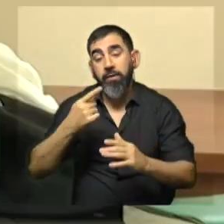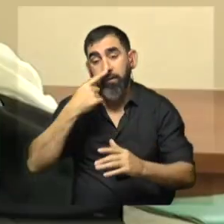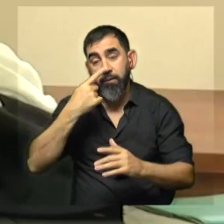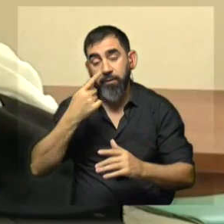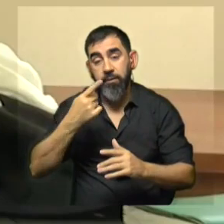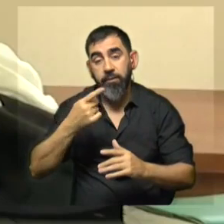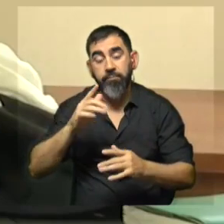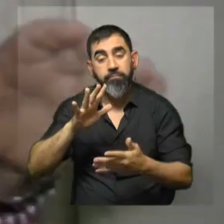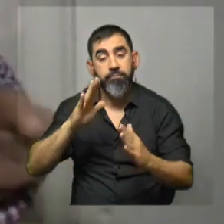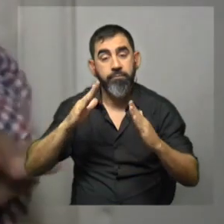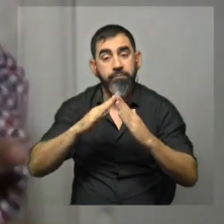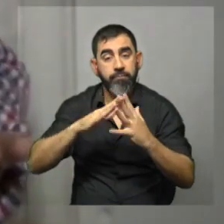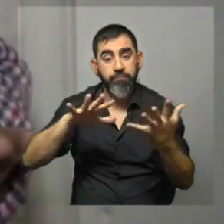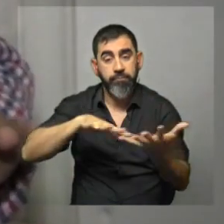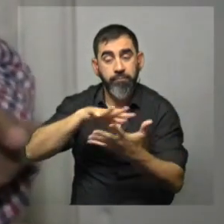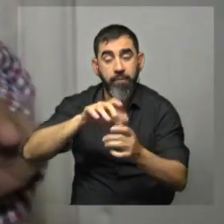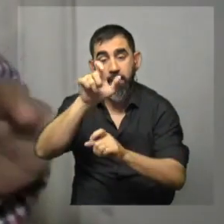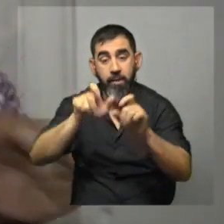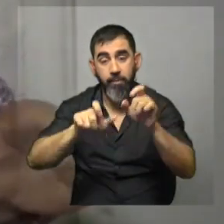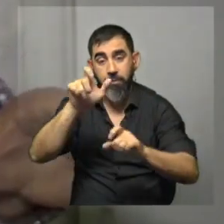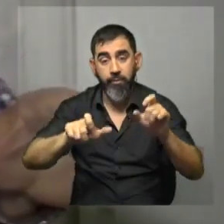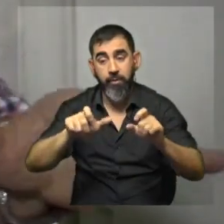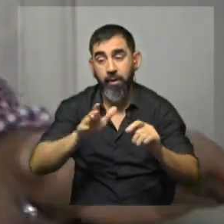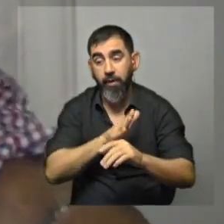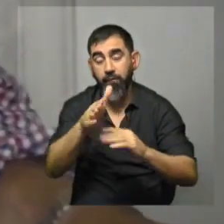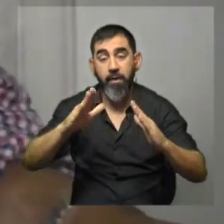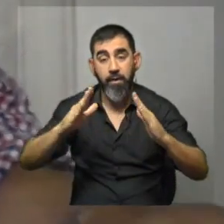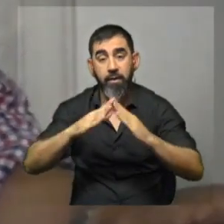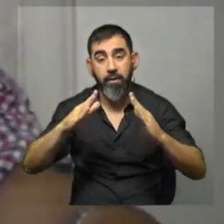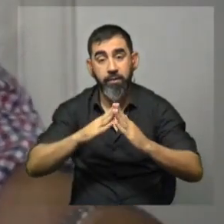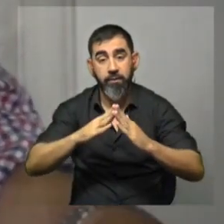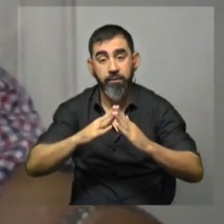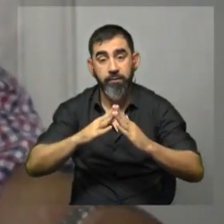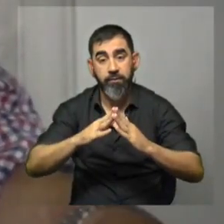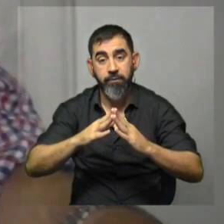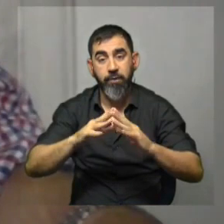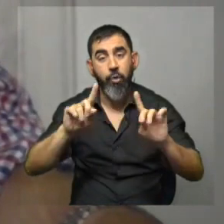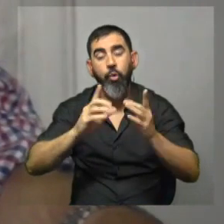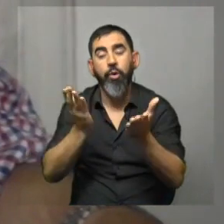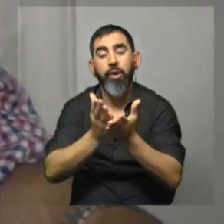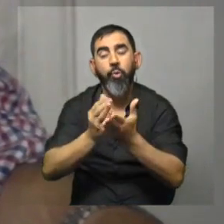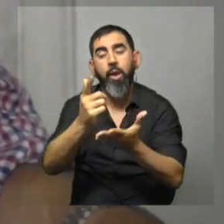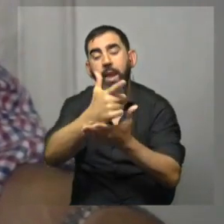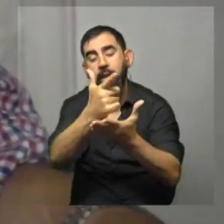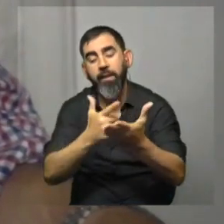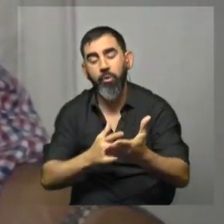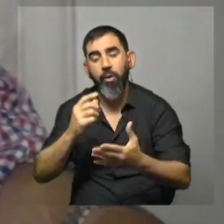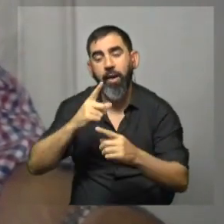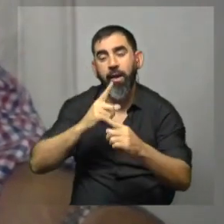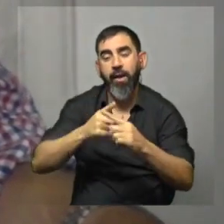en ebullición. La gente que iba a la Luisa no iba a estudiar literatura